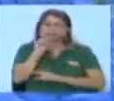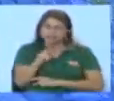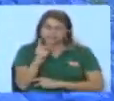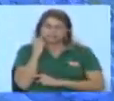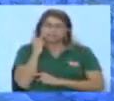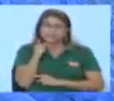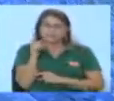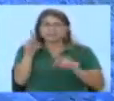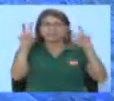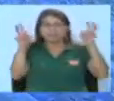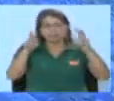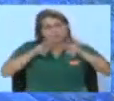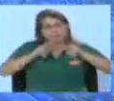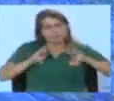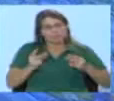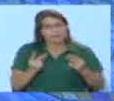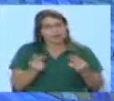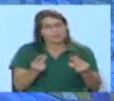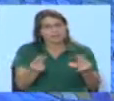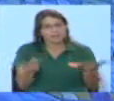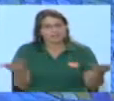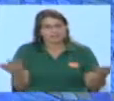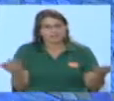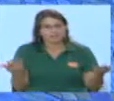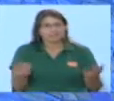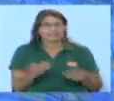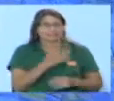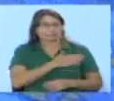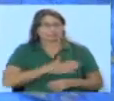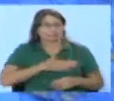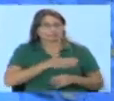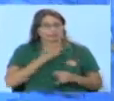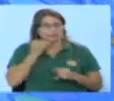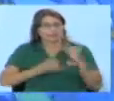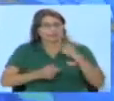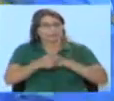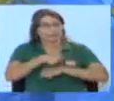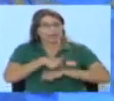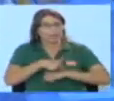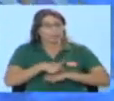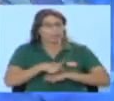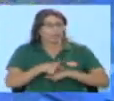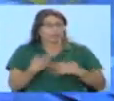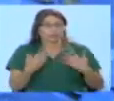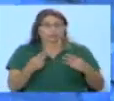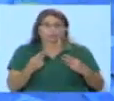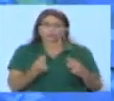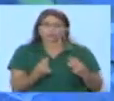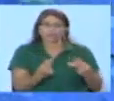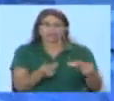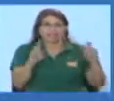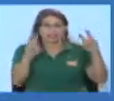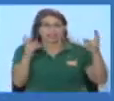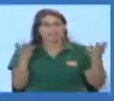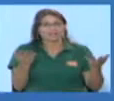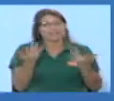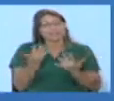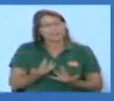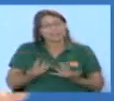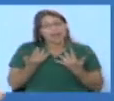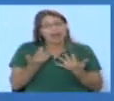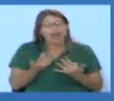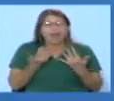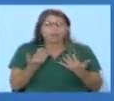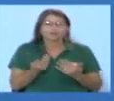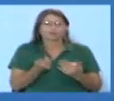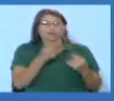claro, rápidamente. Bueno, me disculpo porque se nos terminó el tiempo, que bueno, pasa volando más en estos temas. Esperamos poder contar con